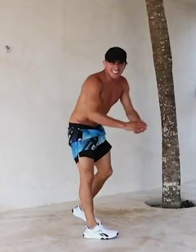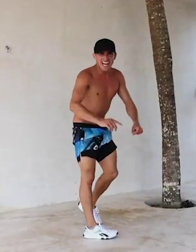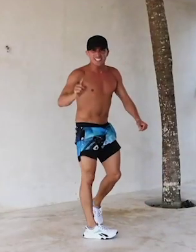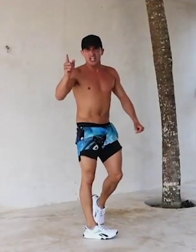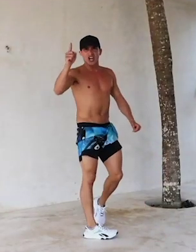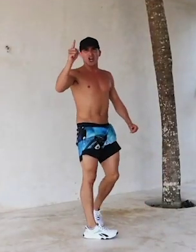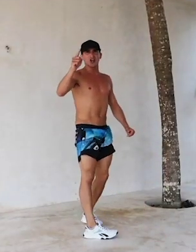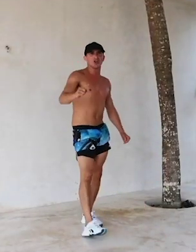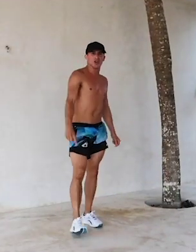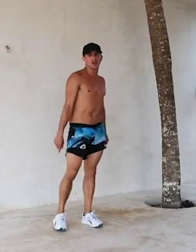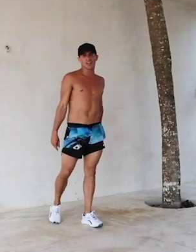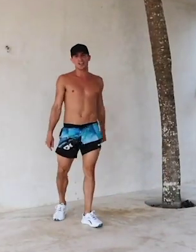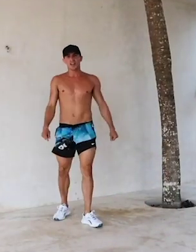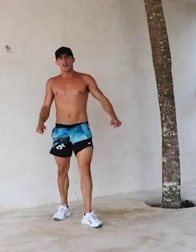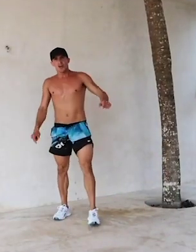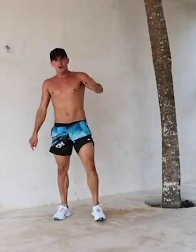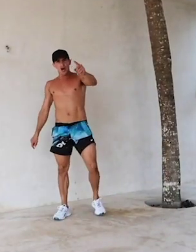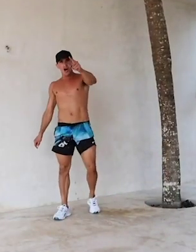descanso